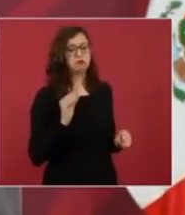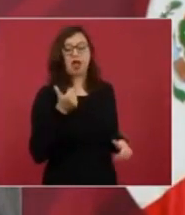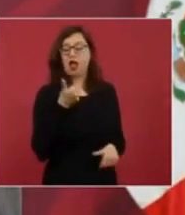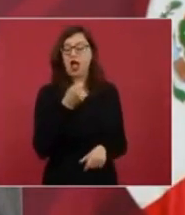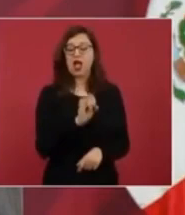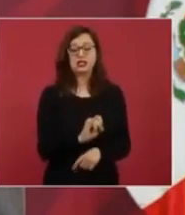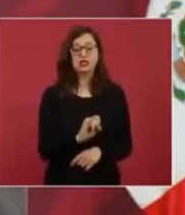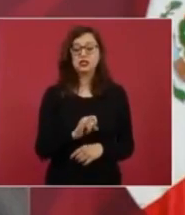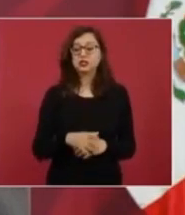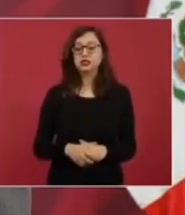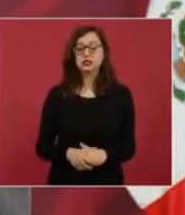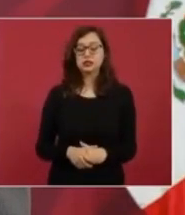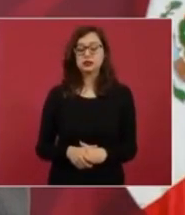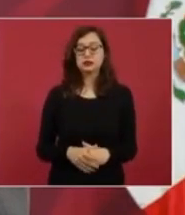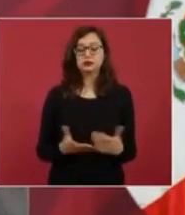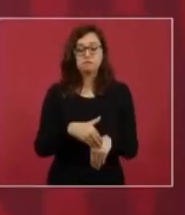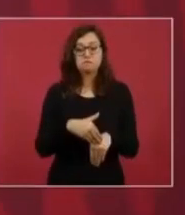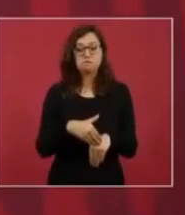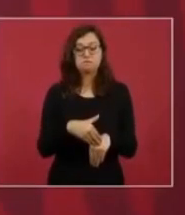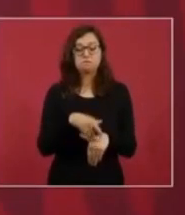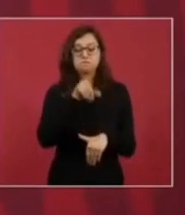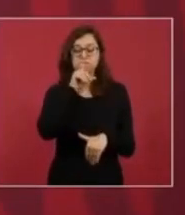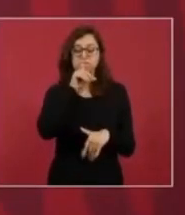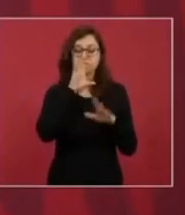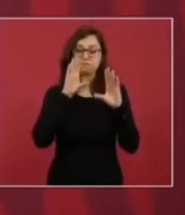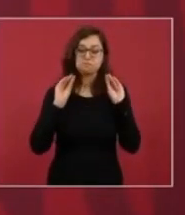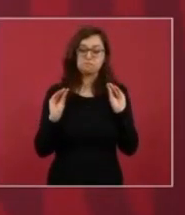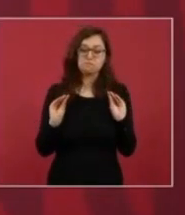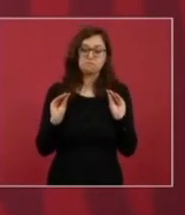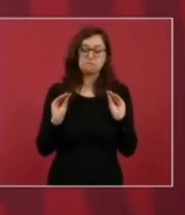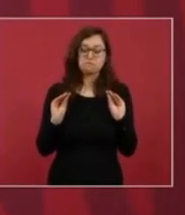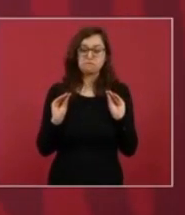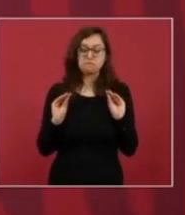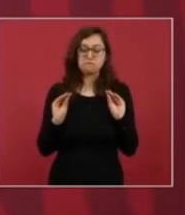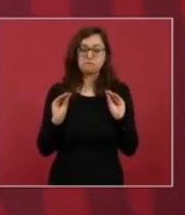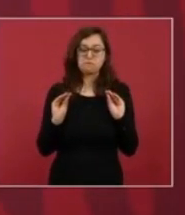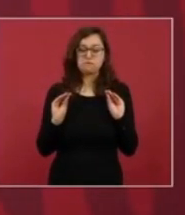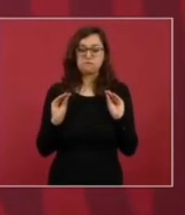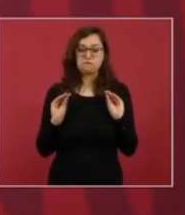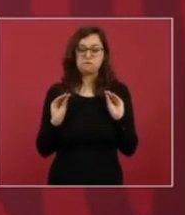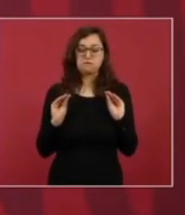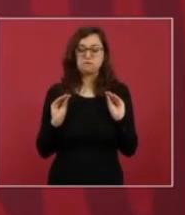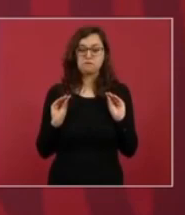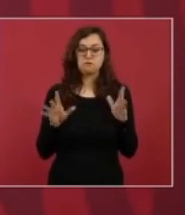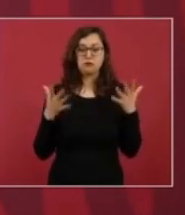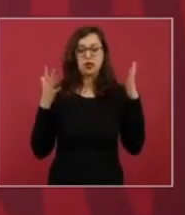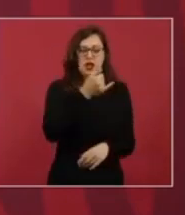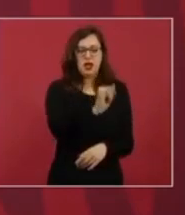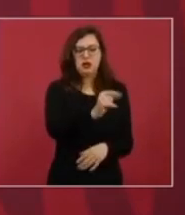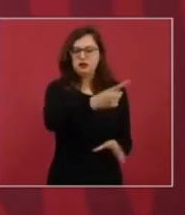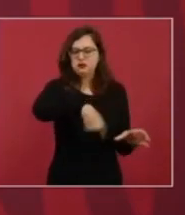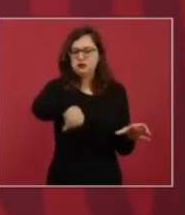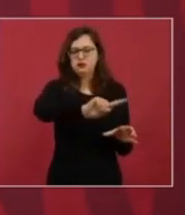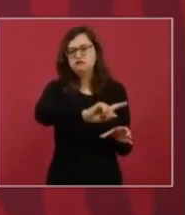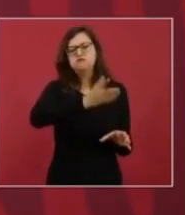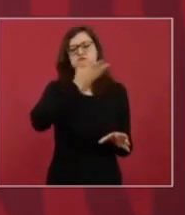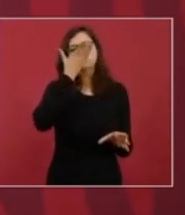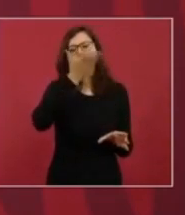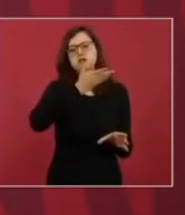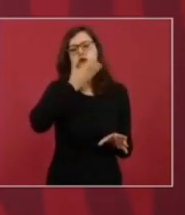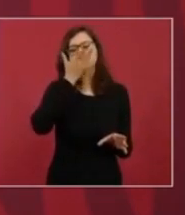máxima de obedecer y callar aplaudir y callar y